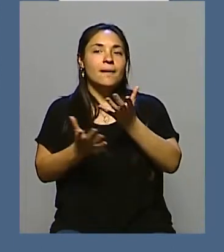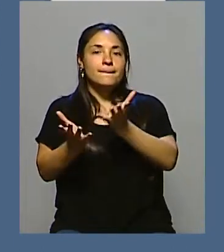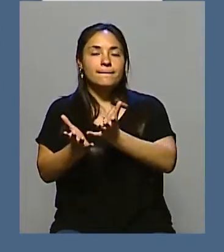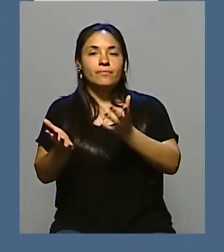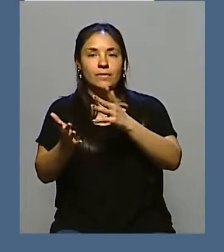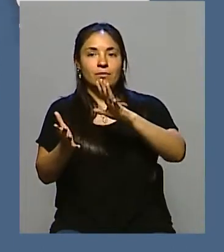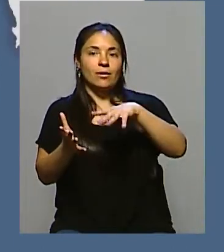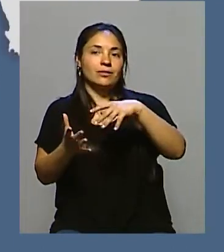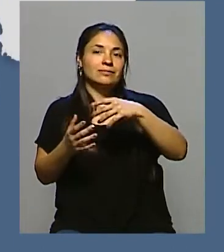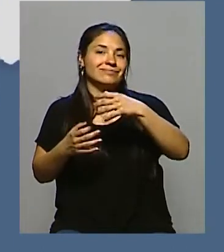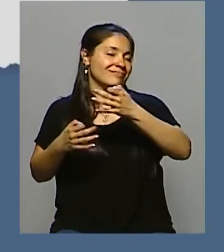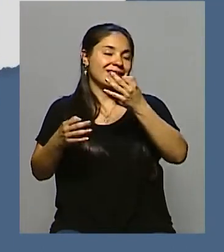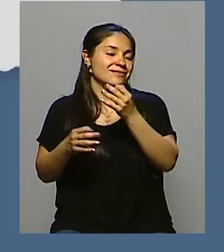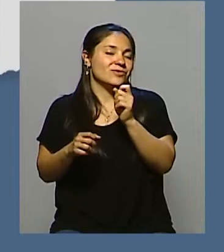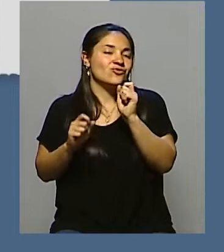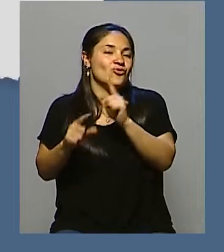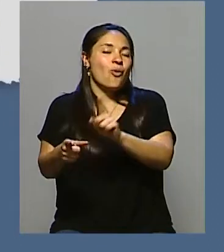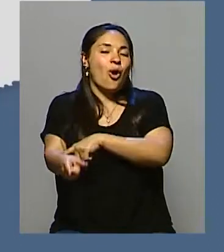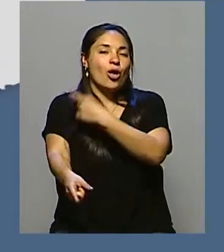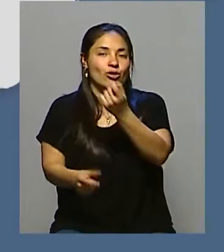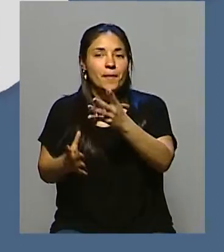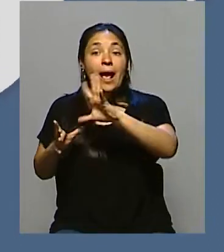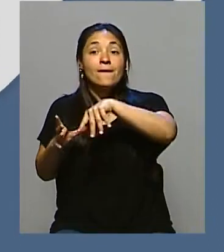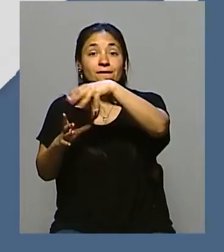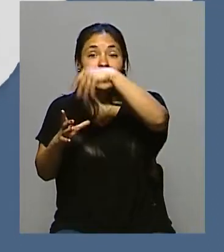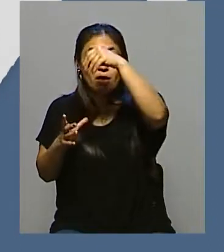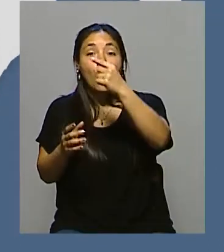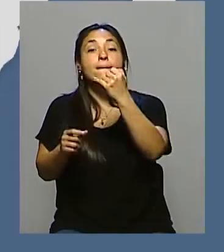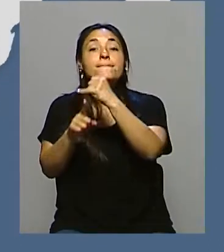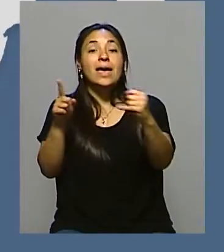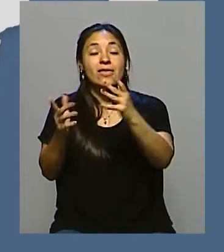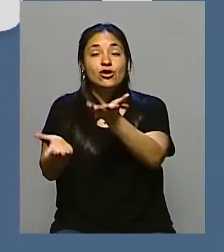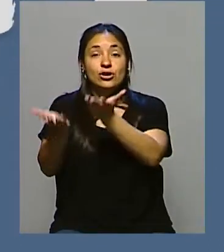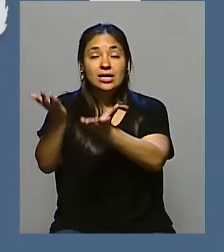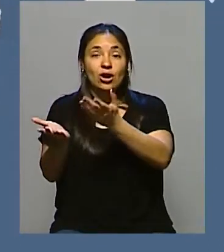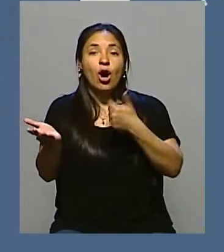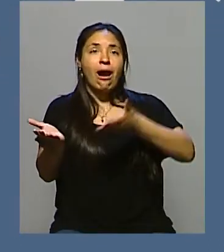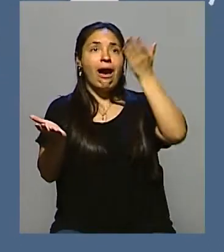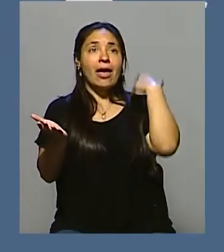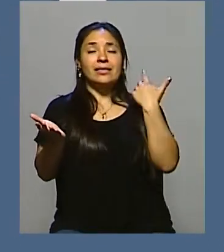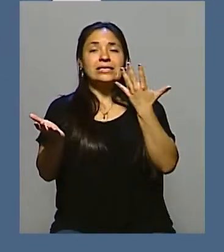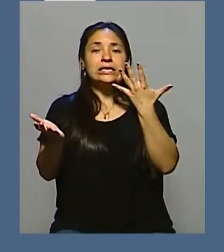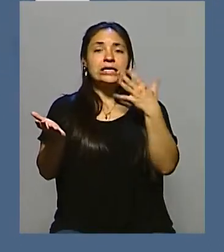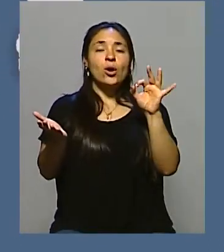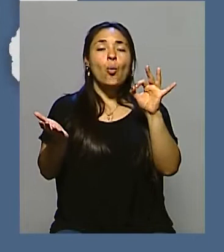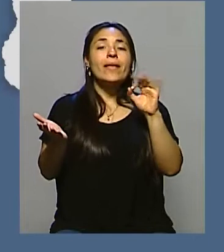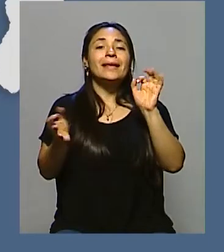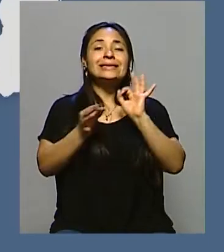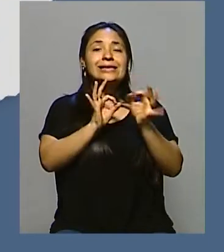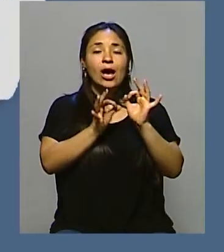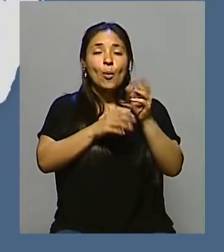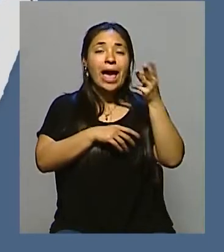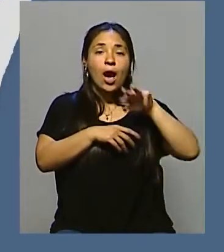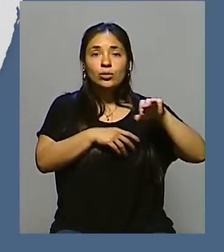pasta, que hasta 3 meses atrás, 4 meses atrás salía alrededor de 50 centavos de euro, ahora